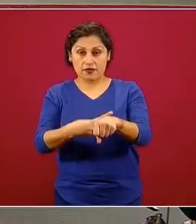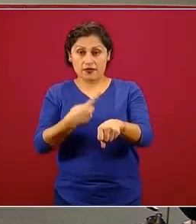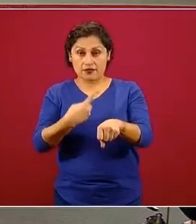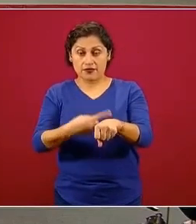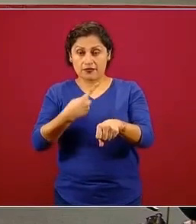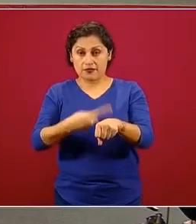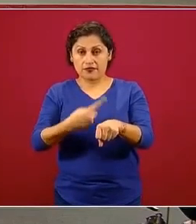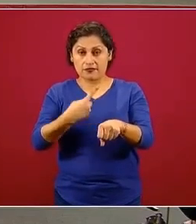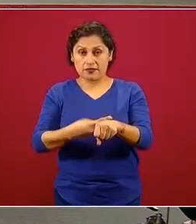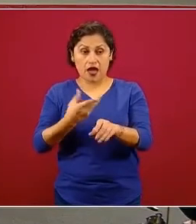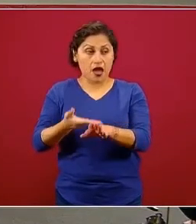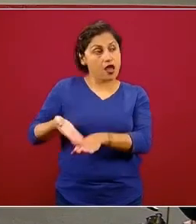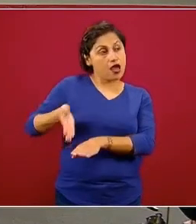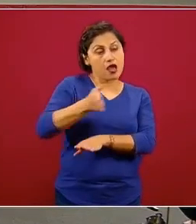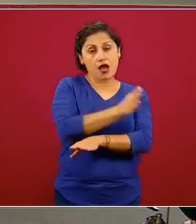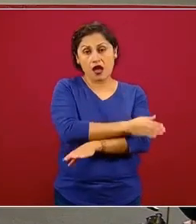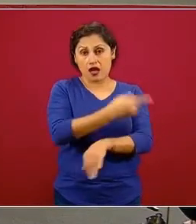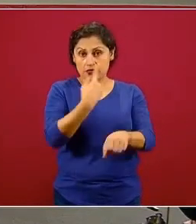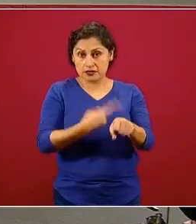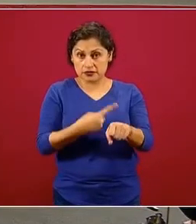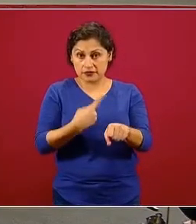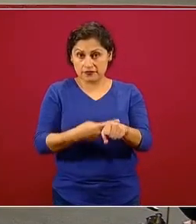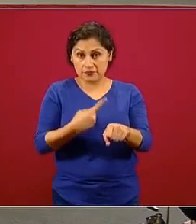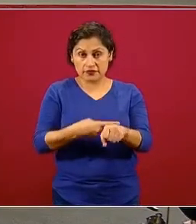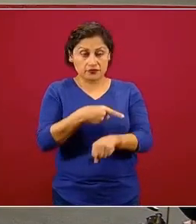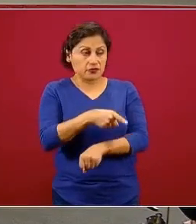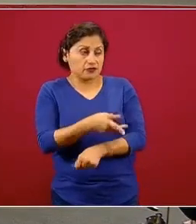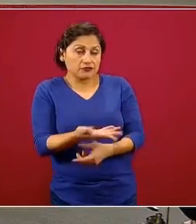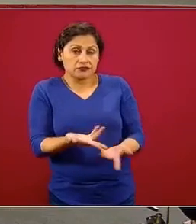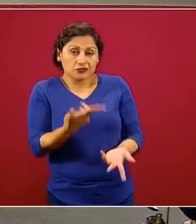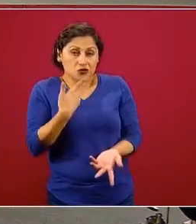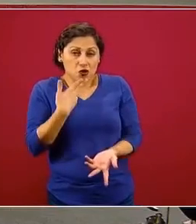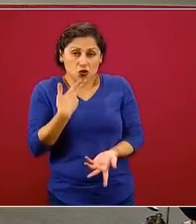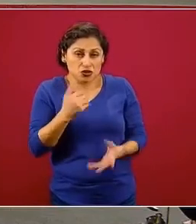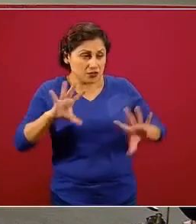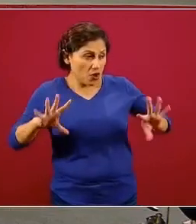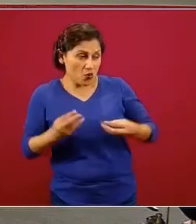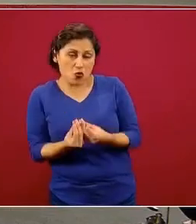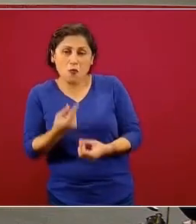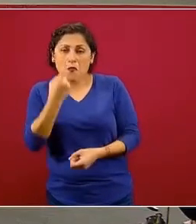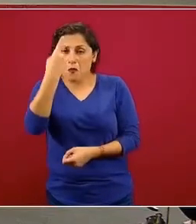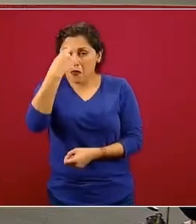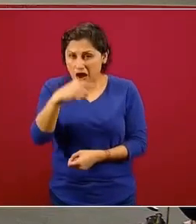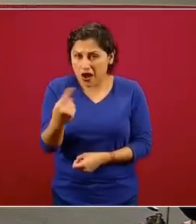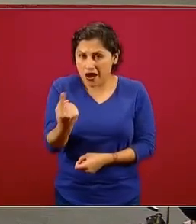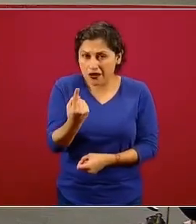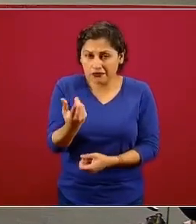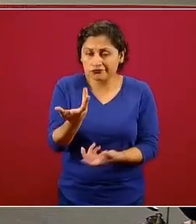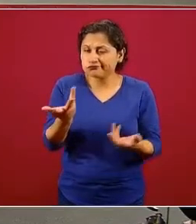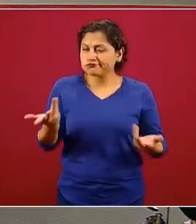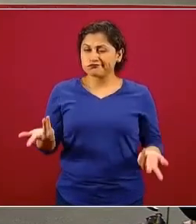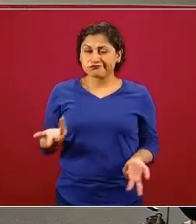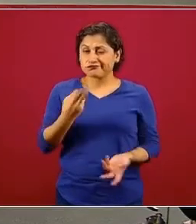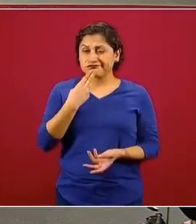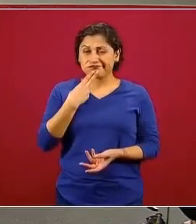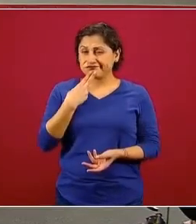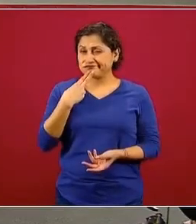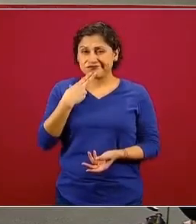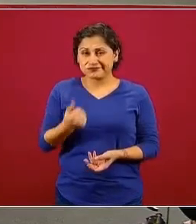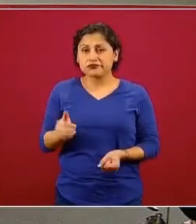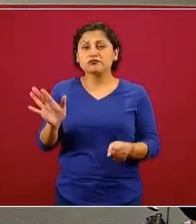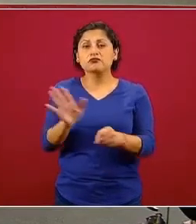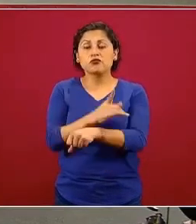vez existieron tiene poca utilidad. ¿Por qué razón? Porque esta es una enfermedad de corta